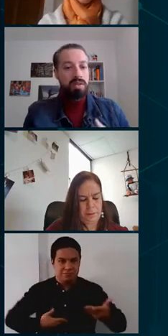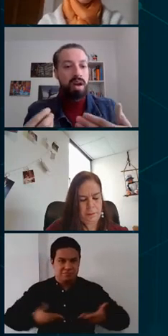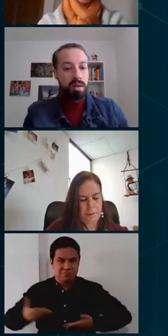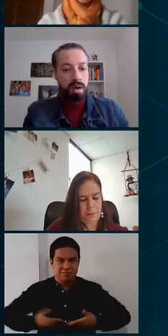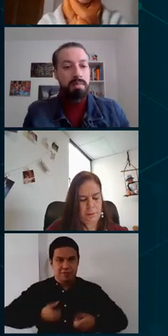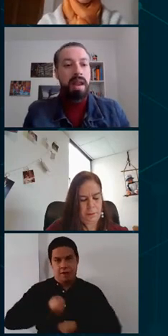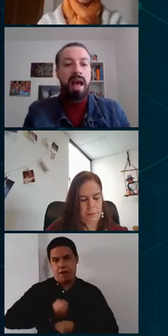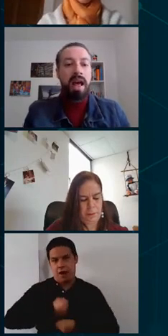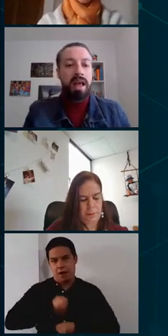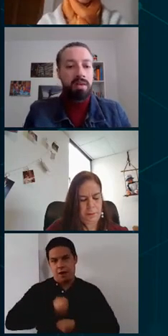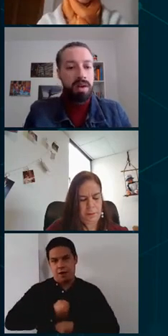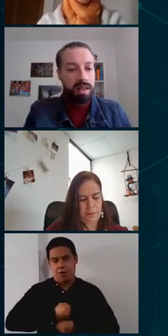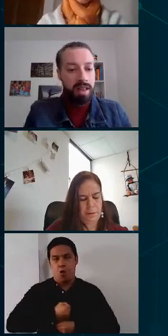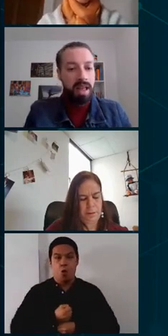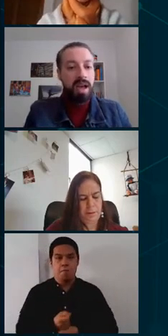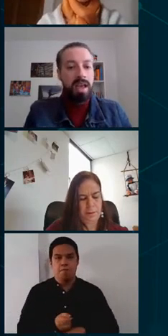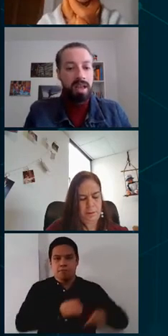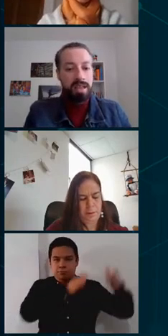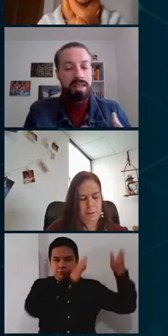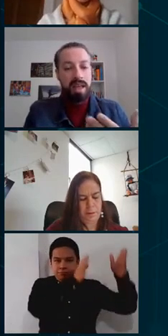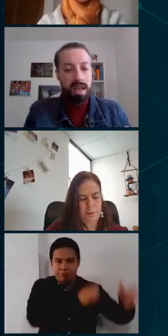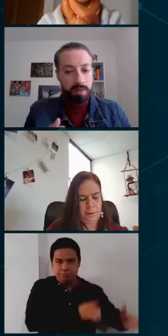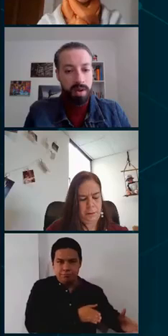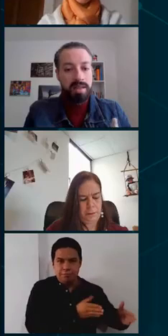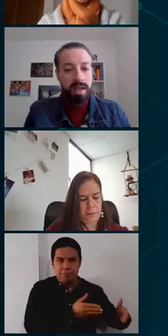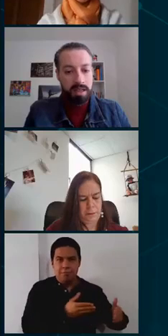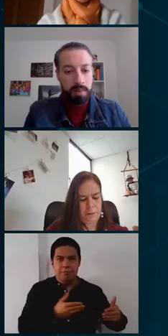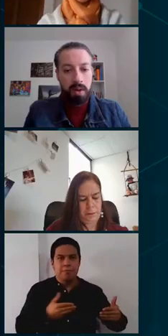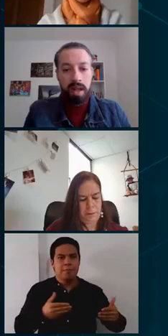Digamos que la persona como empleada de alguna tienda, ¿qué